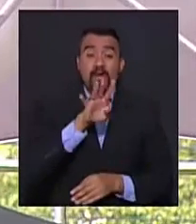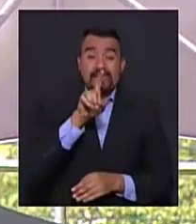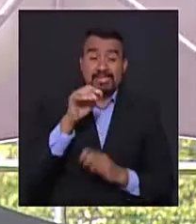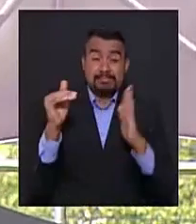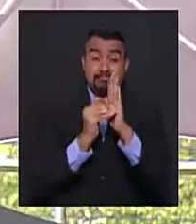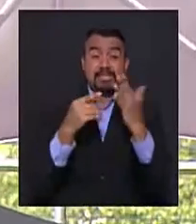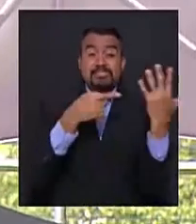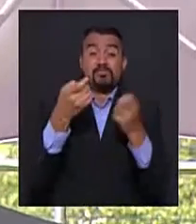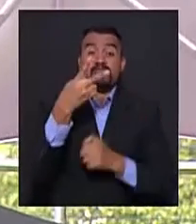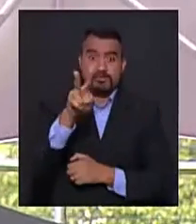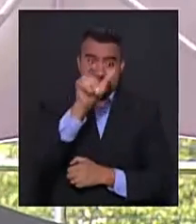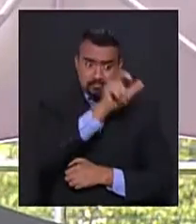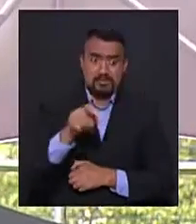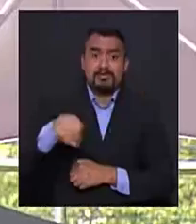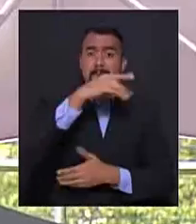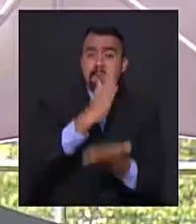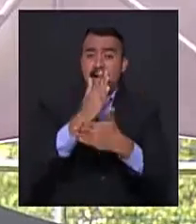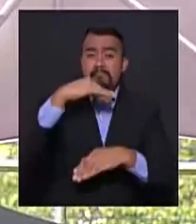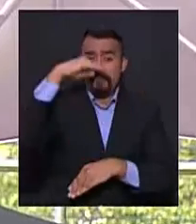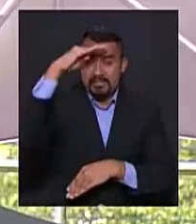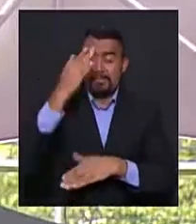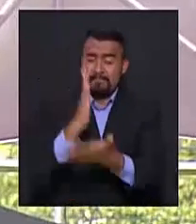46.112 vidas solo en Medellín.